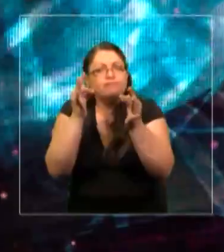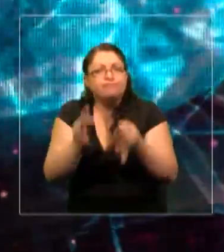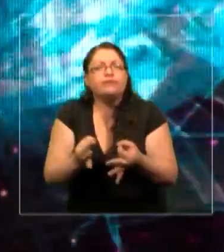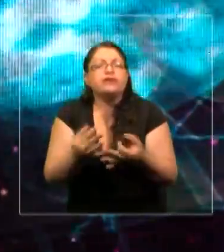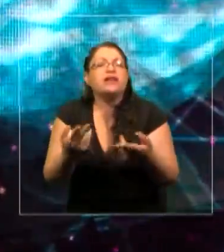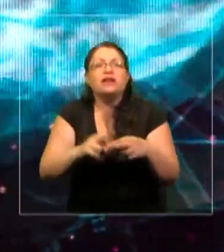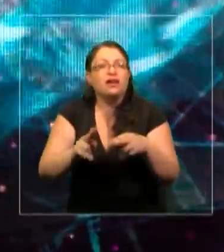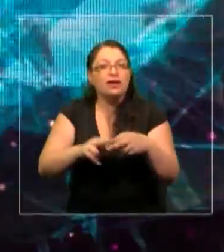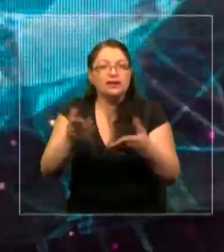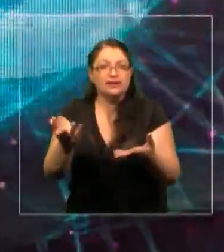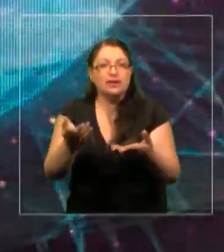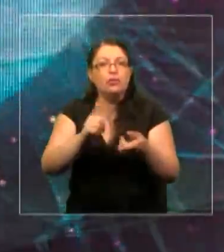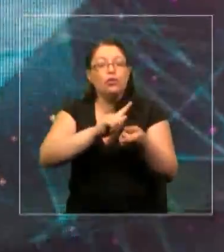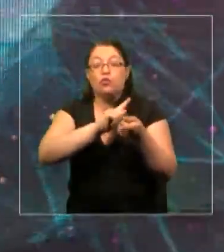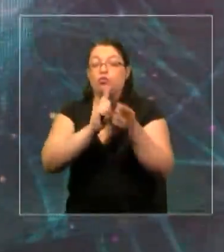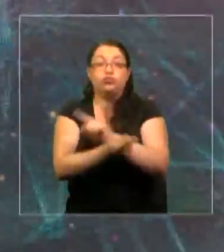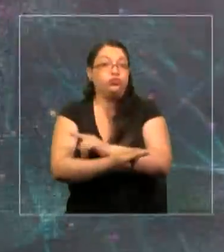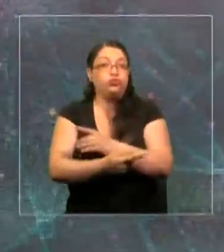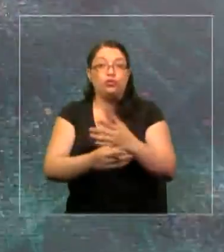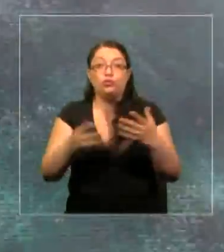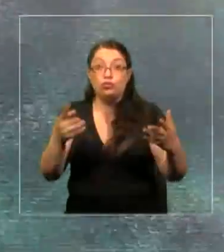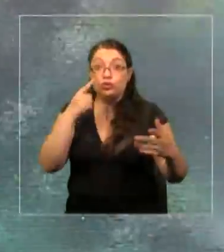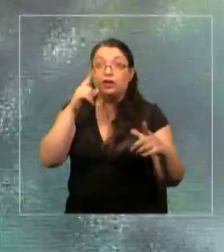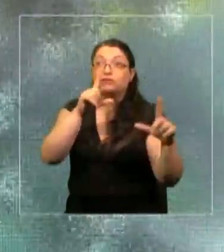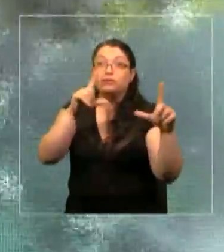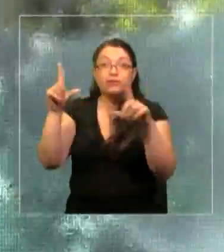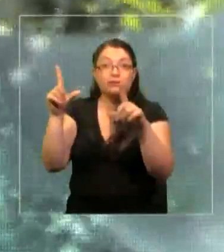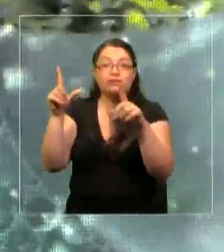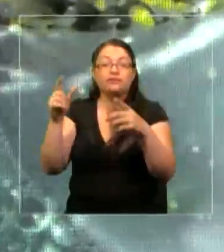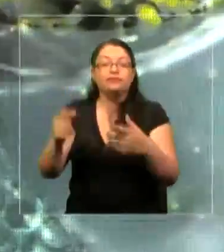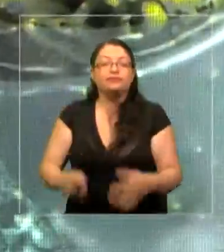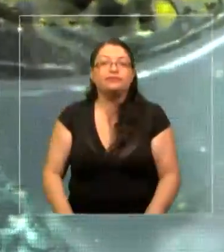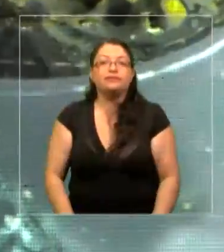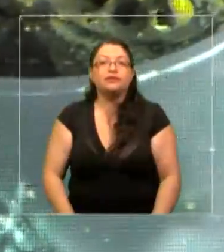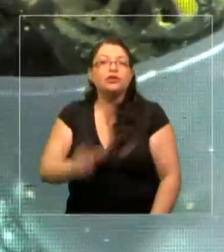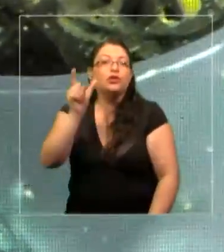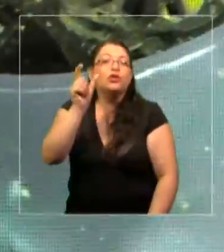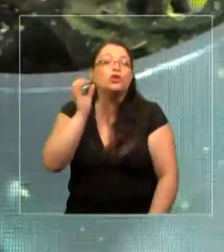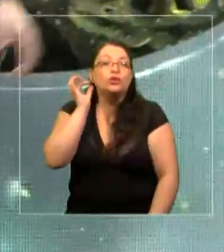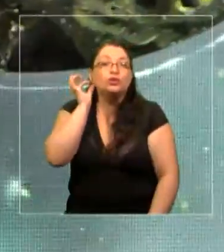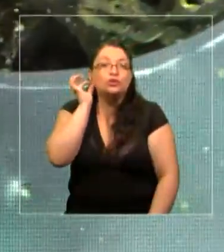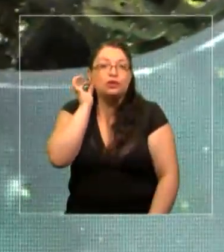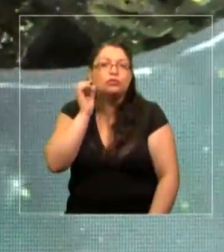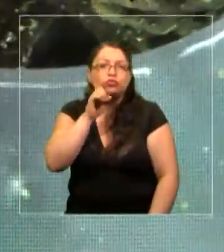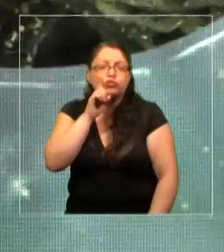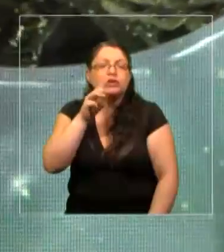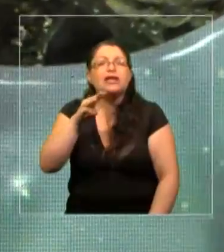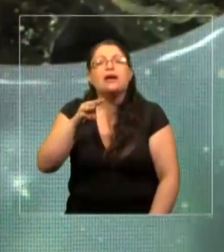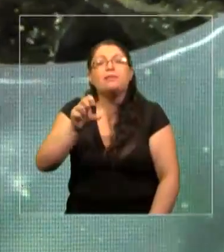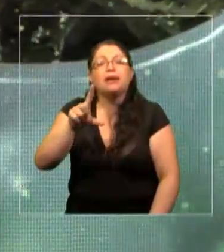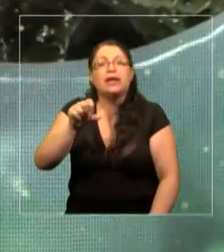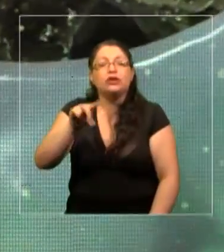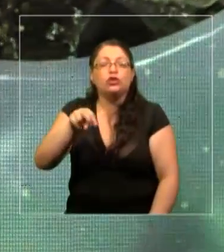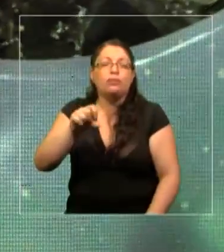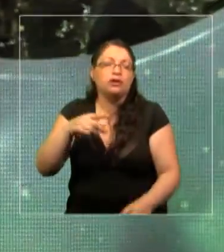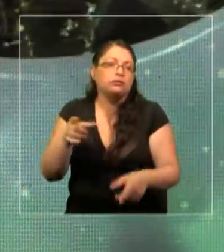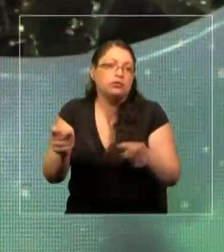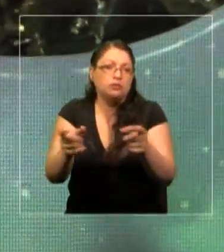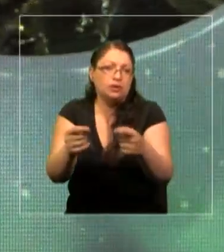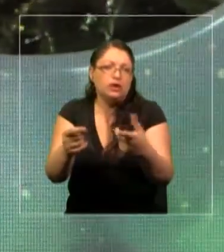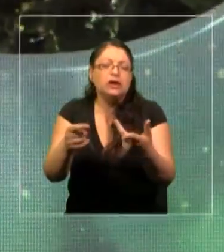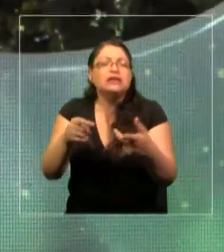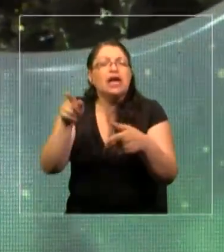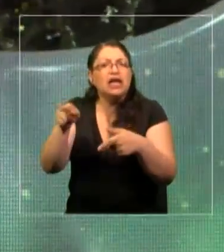podemos ver es un cambio dramático. Esta es una imagen en la izquierda, una mujer con melanoma metastásico y su enfermedad,